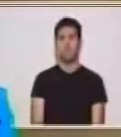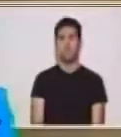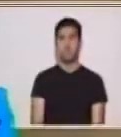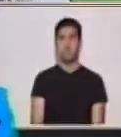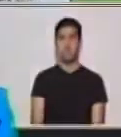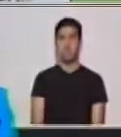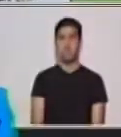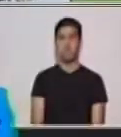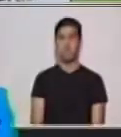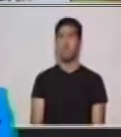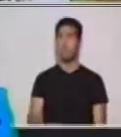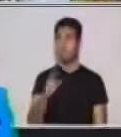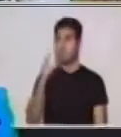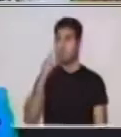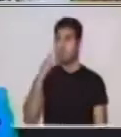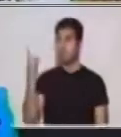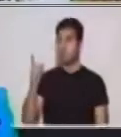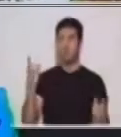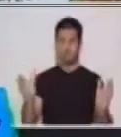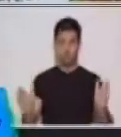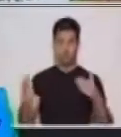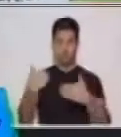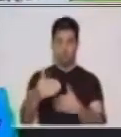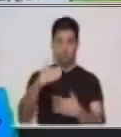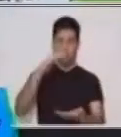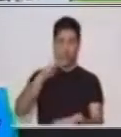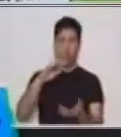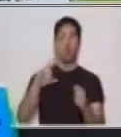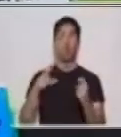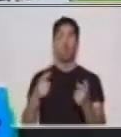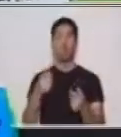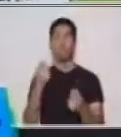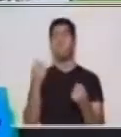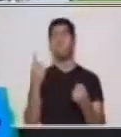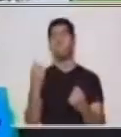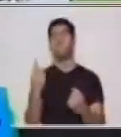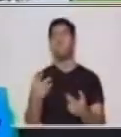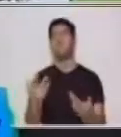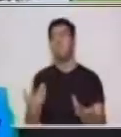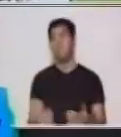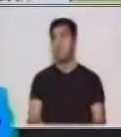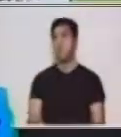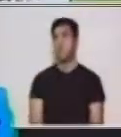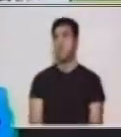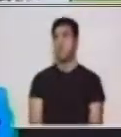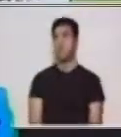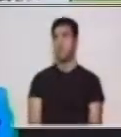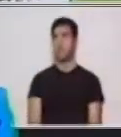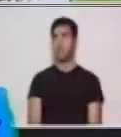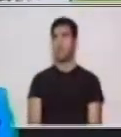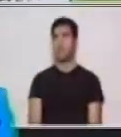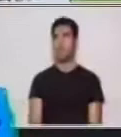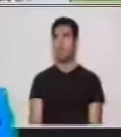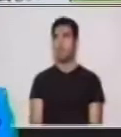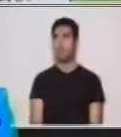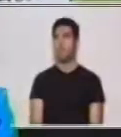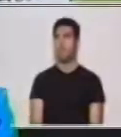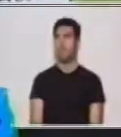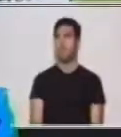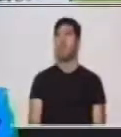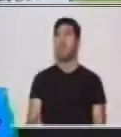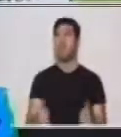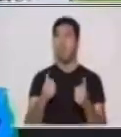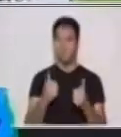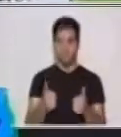caras laterales, pero es este y el opuesto. Entonces, ¿cuál nos hace falta? Muy bien, nos hace